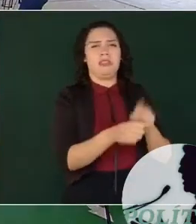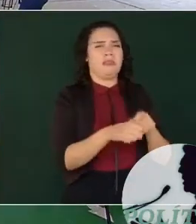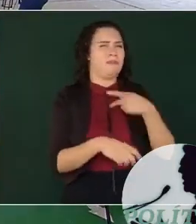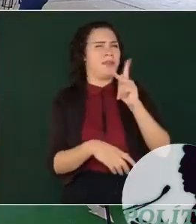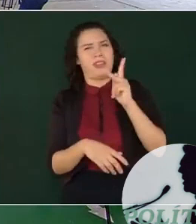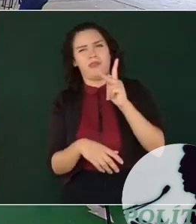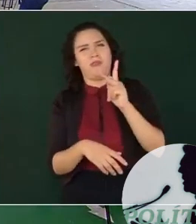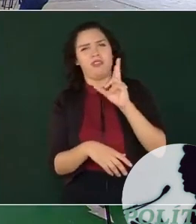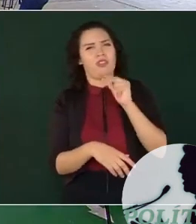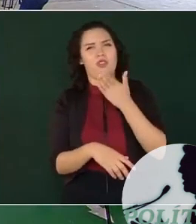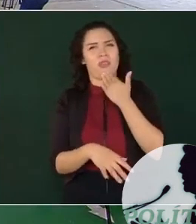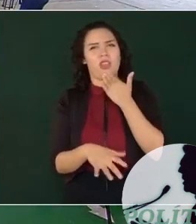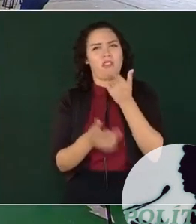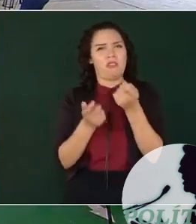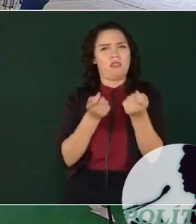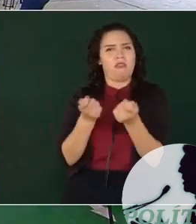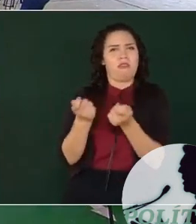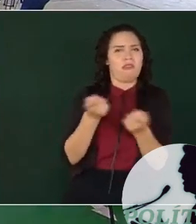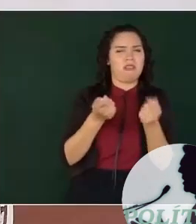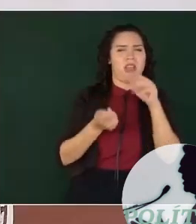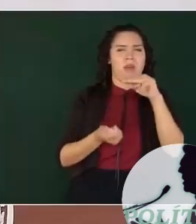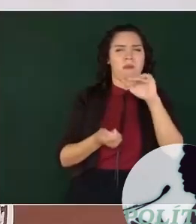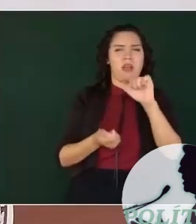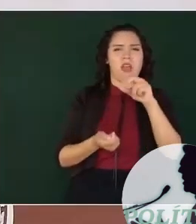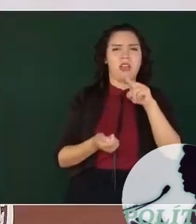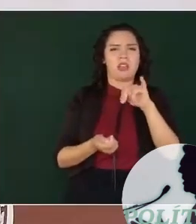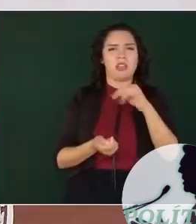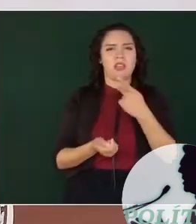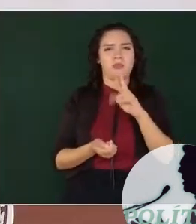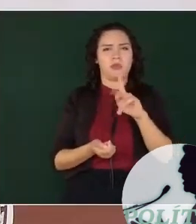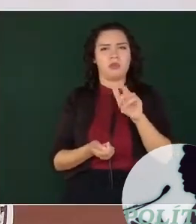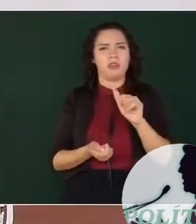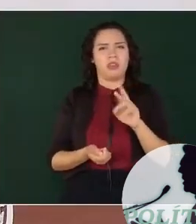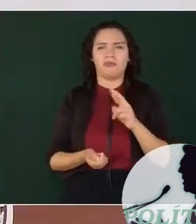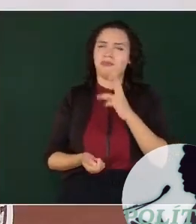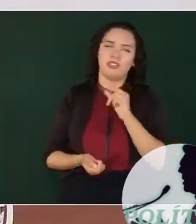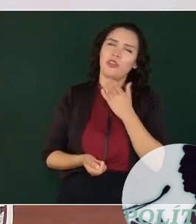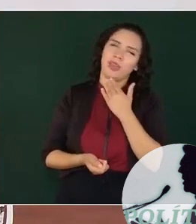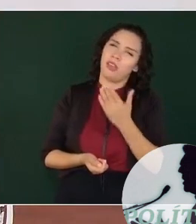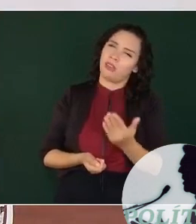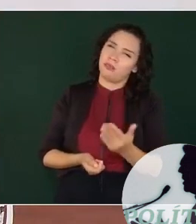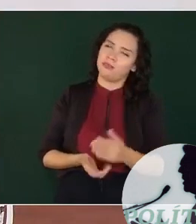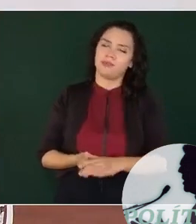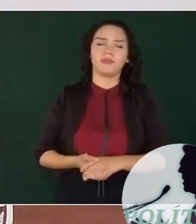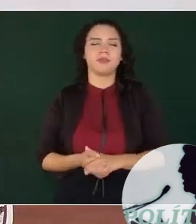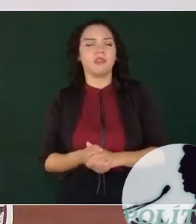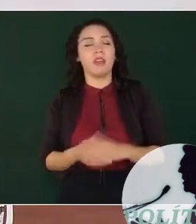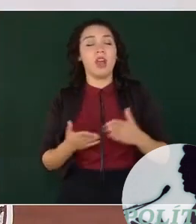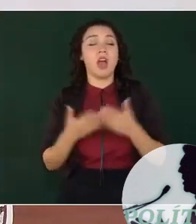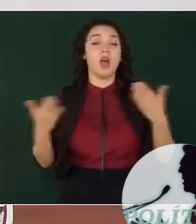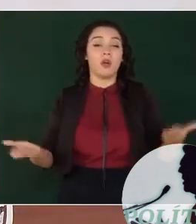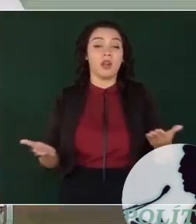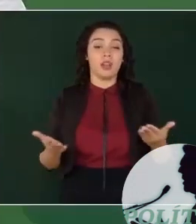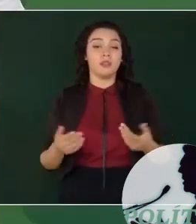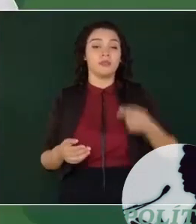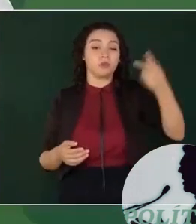manipular hay una gran diferencia. Entonces, te comento esta situación y me preguntas